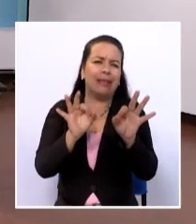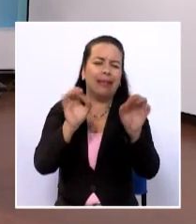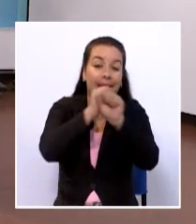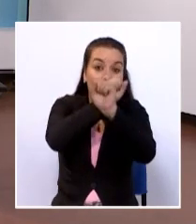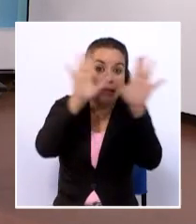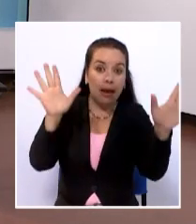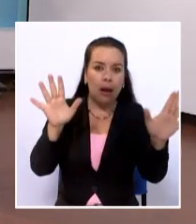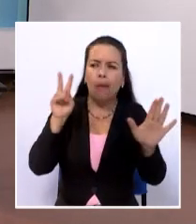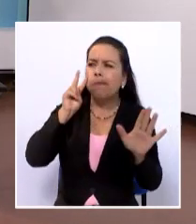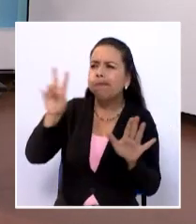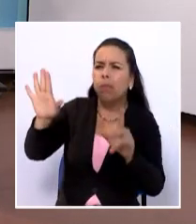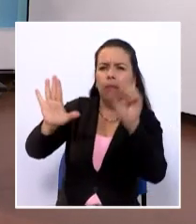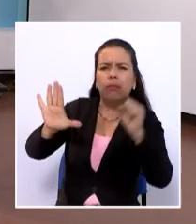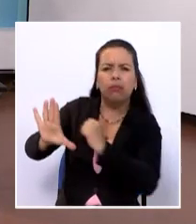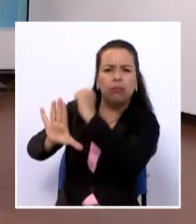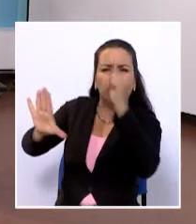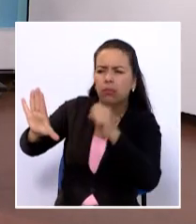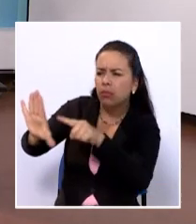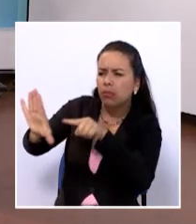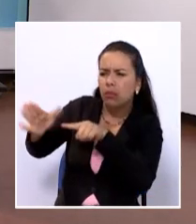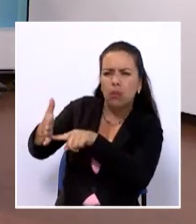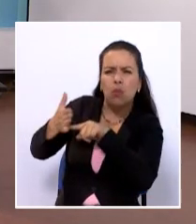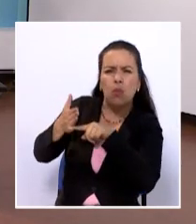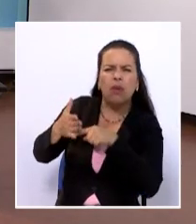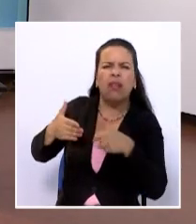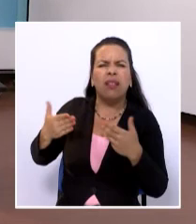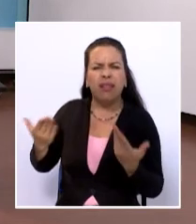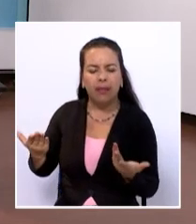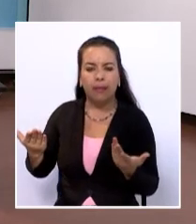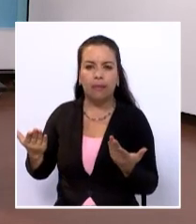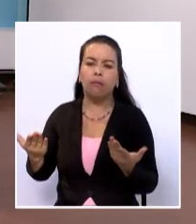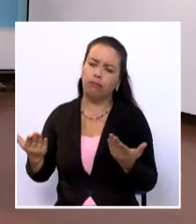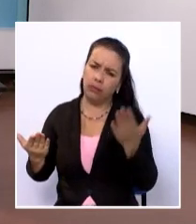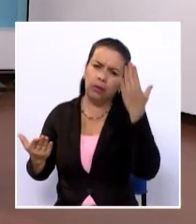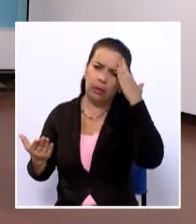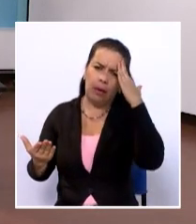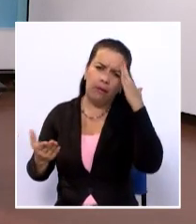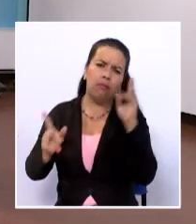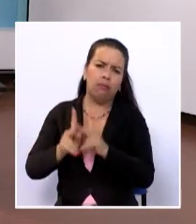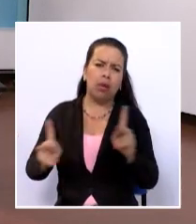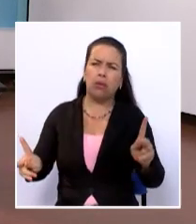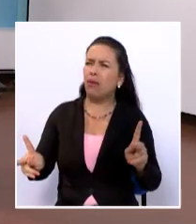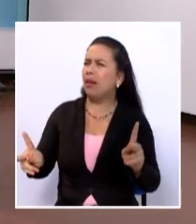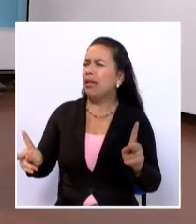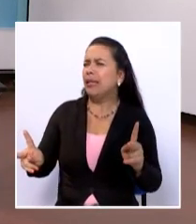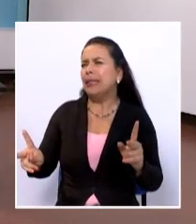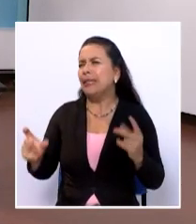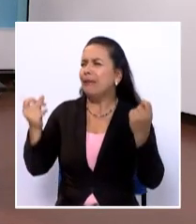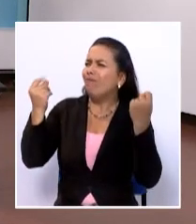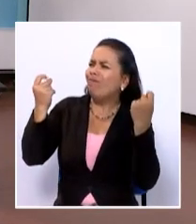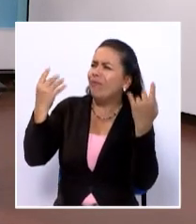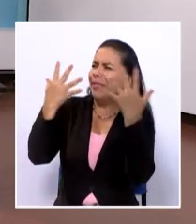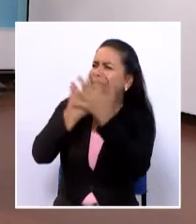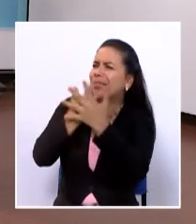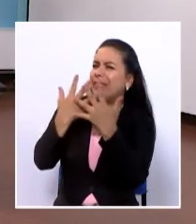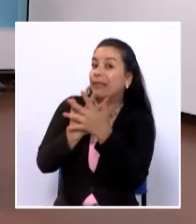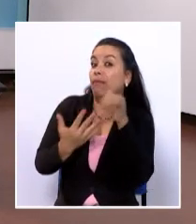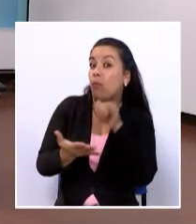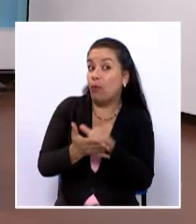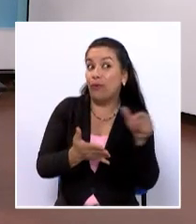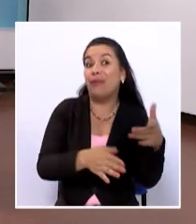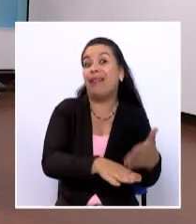lo que se está viendo por supuesto muchas de las personas no van a poder digamos que entender a perfección por eso él tuvo que